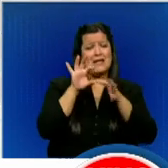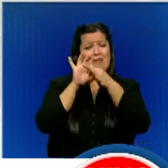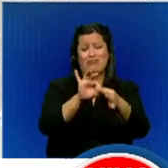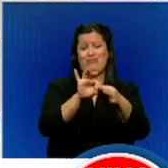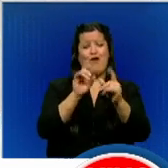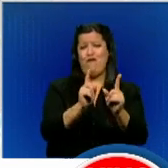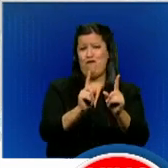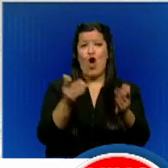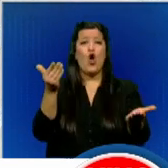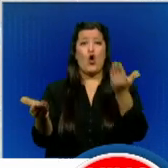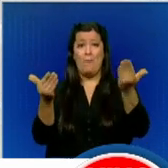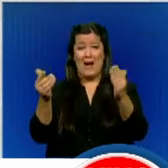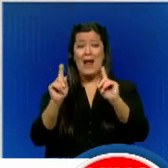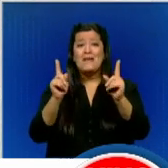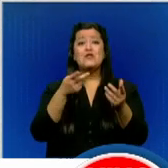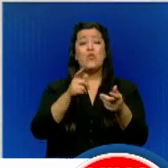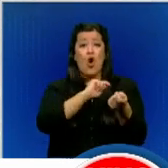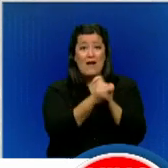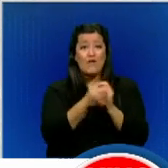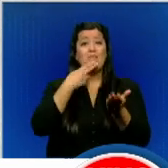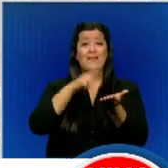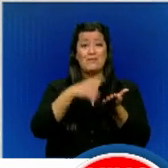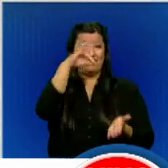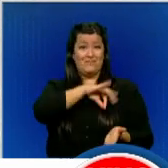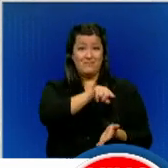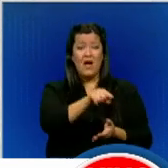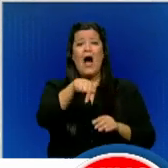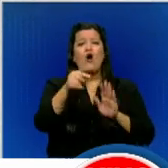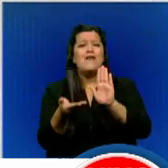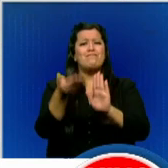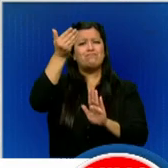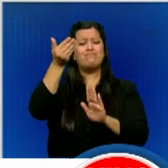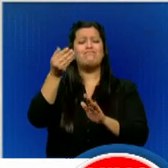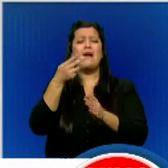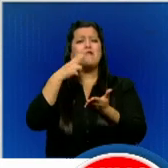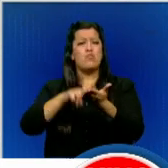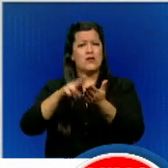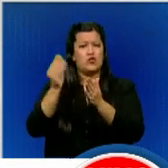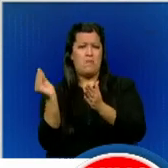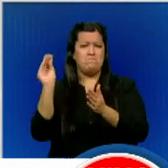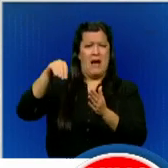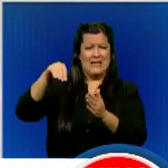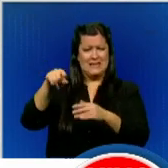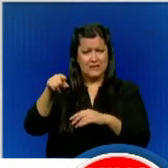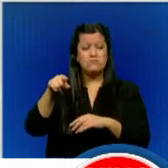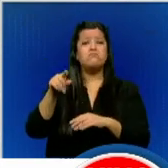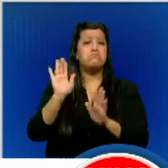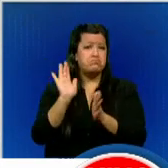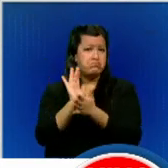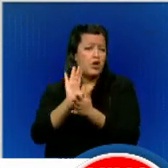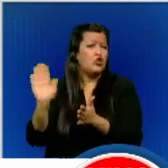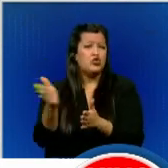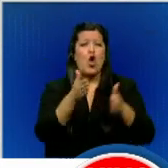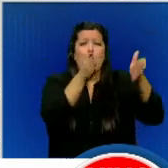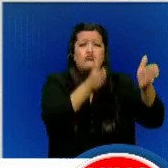respecto a esa reforma tributaria lo que estamos votando hoy es un aumento impositivo en casi todos los tramos por